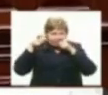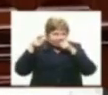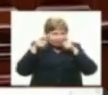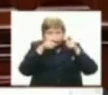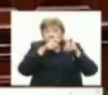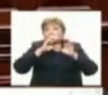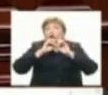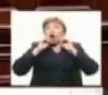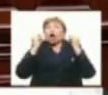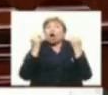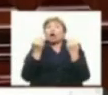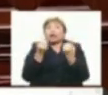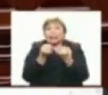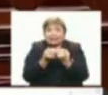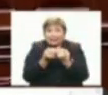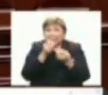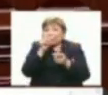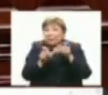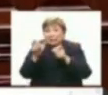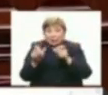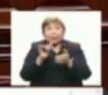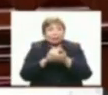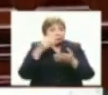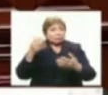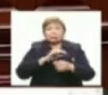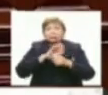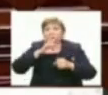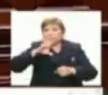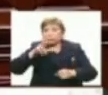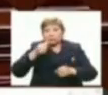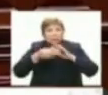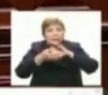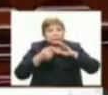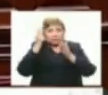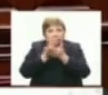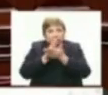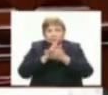civil organizada y al mismo tiempo combatir el cáncer de la corrupción.